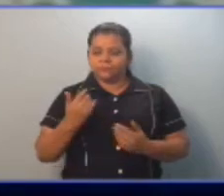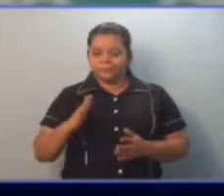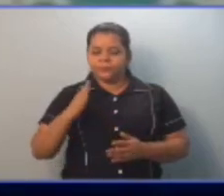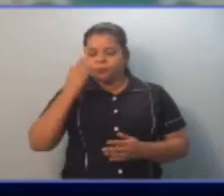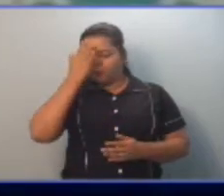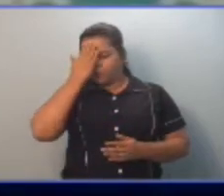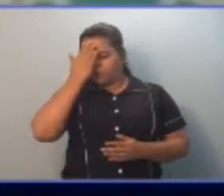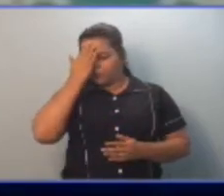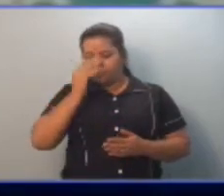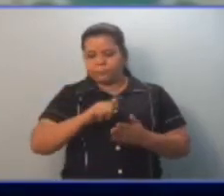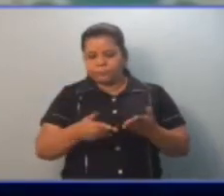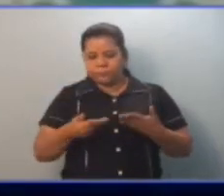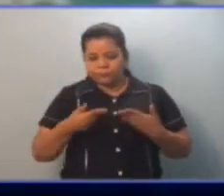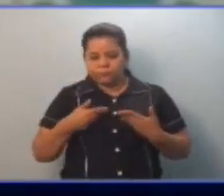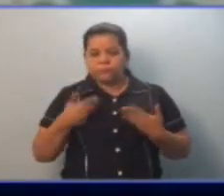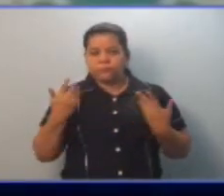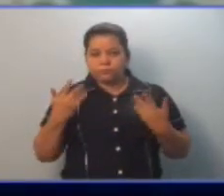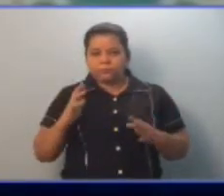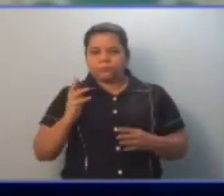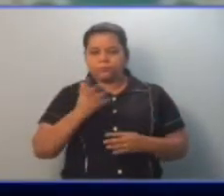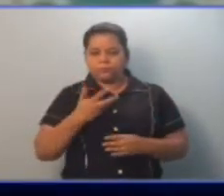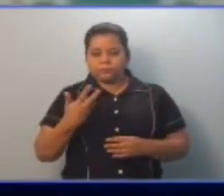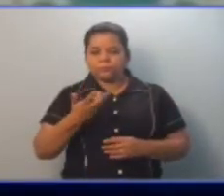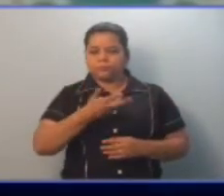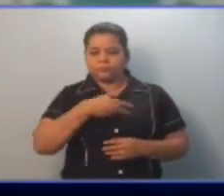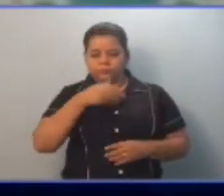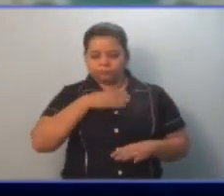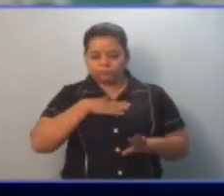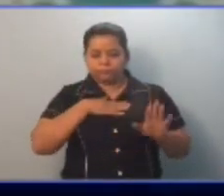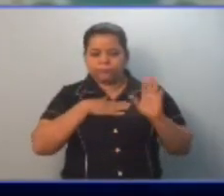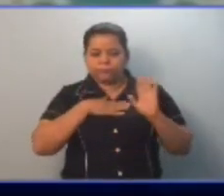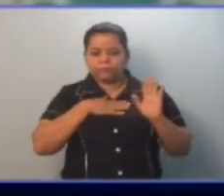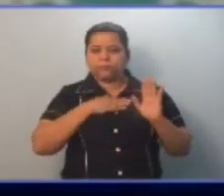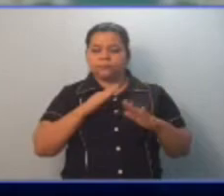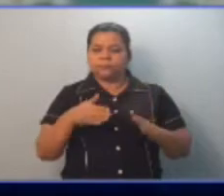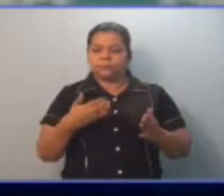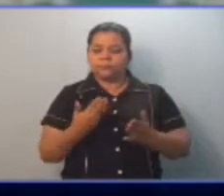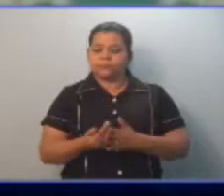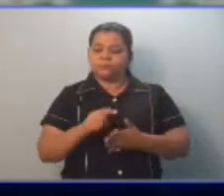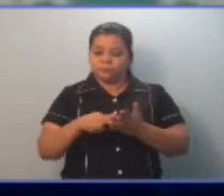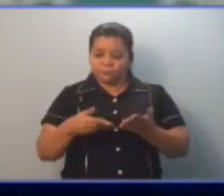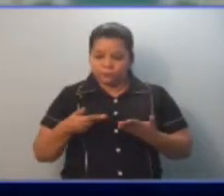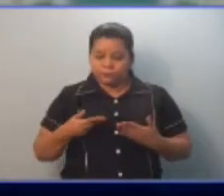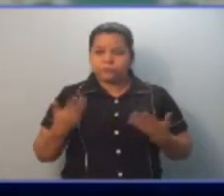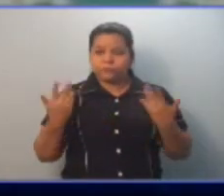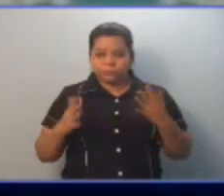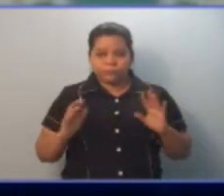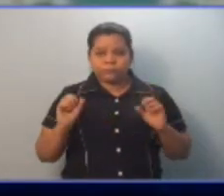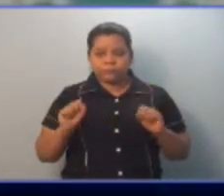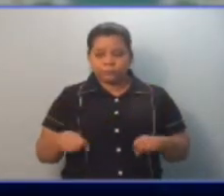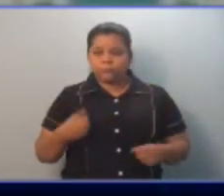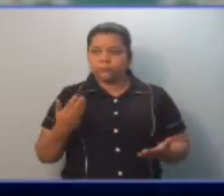están comprometidos en un momento determinado, por la afectación que esos derechos pueden estar